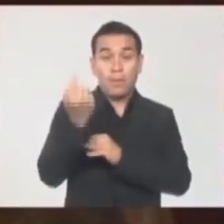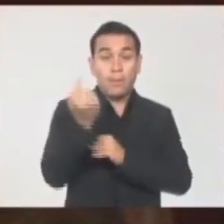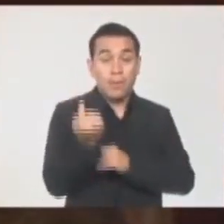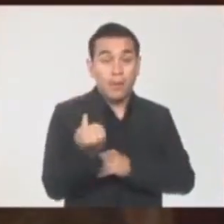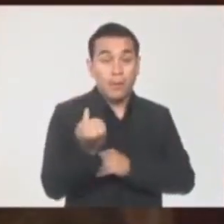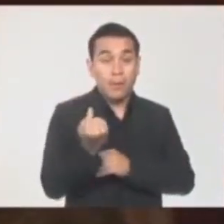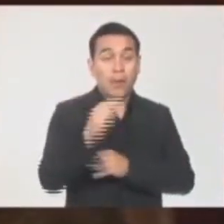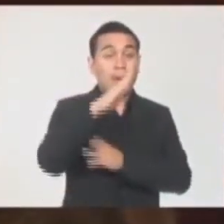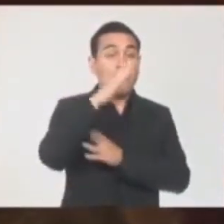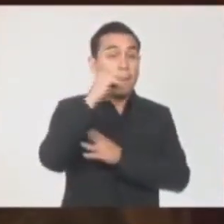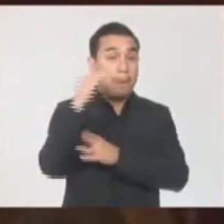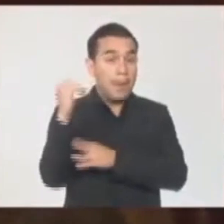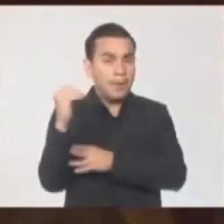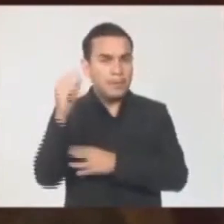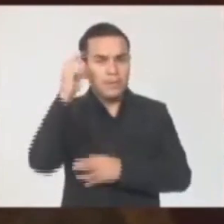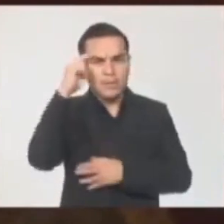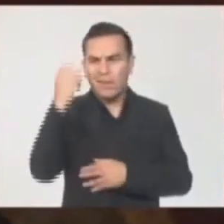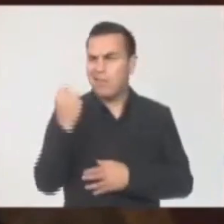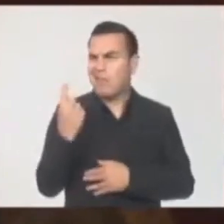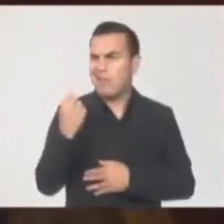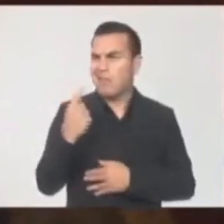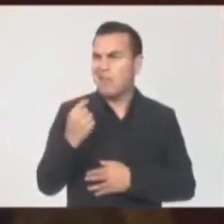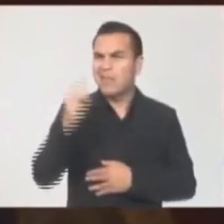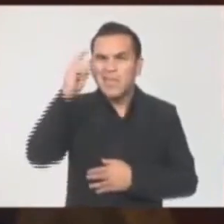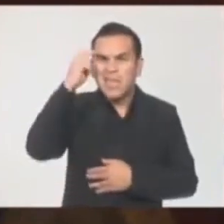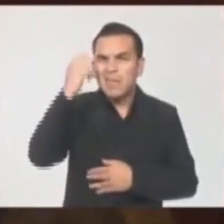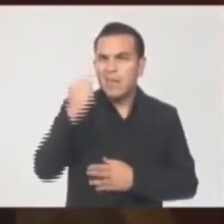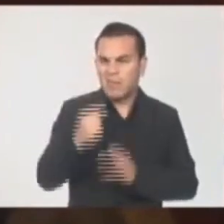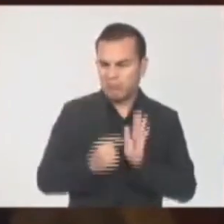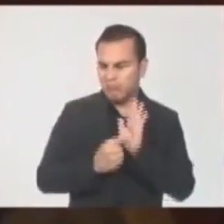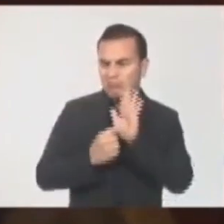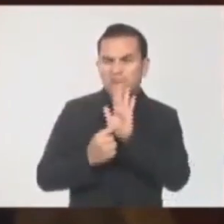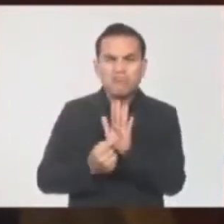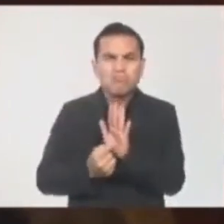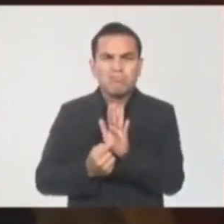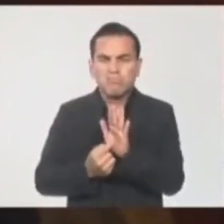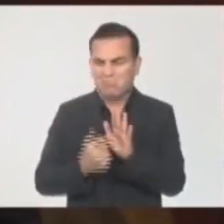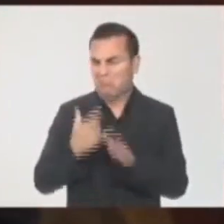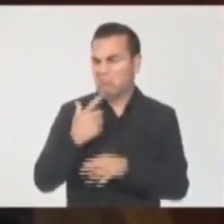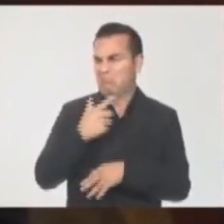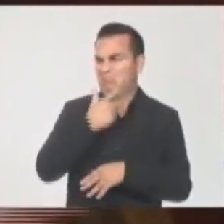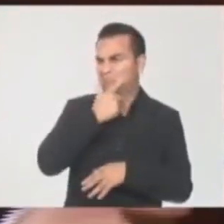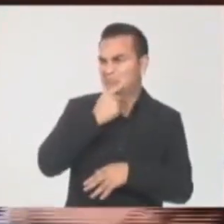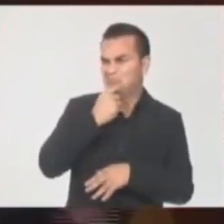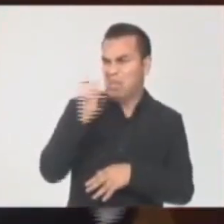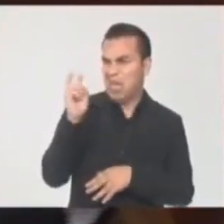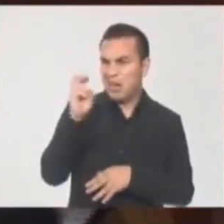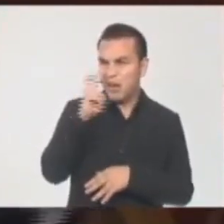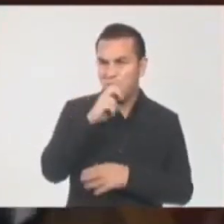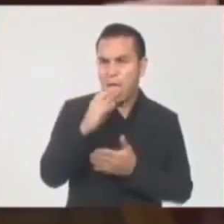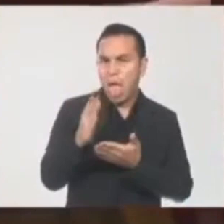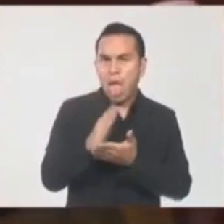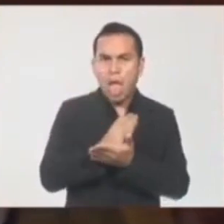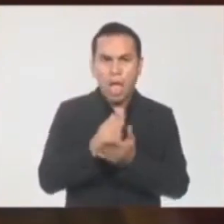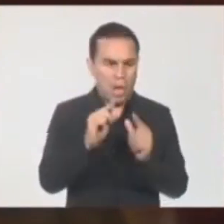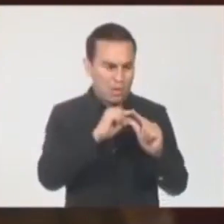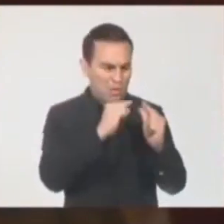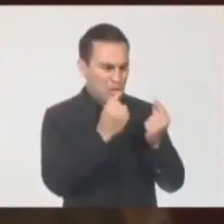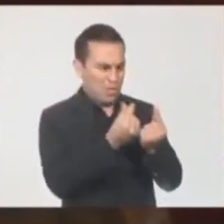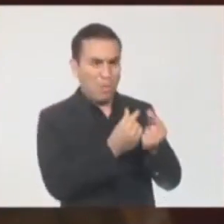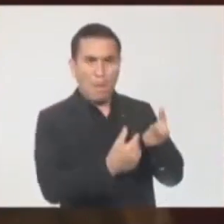confunden. No entienden a quién representamos. Es extraño para ellos ver un gobierno que no representa ningún grupo de poder